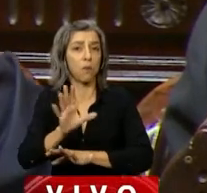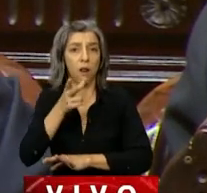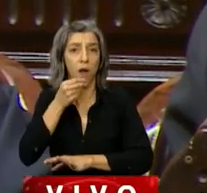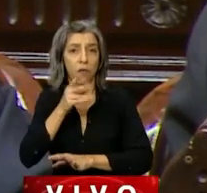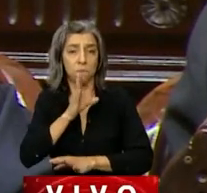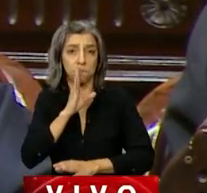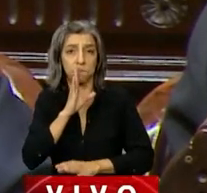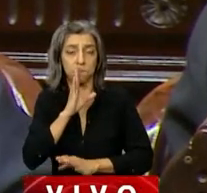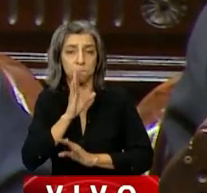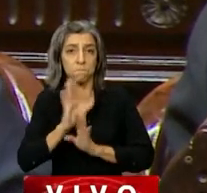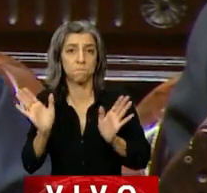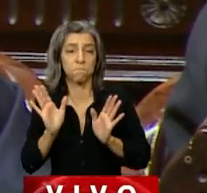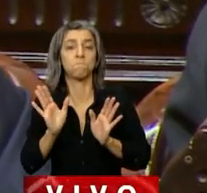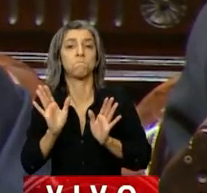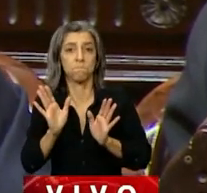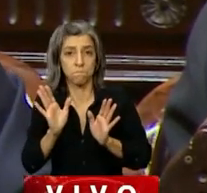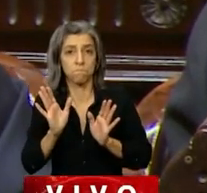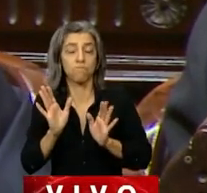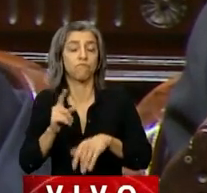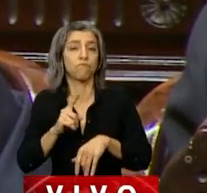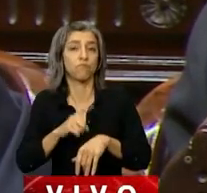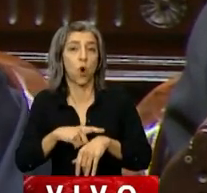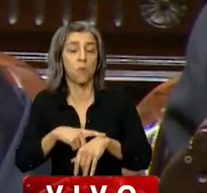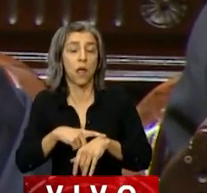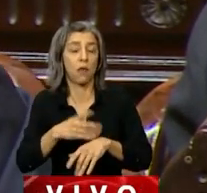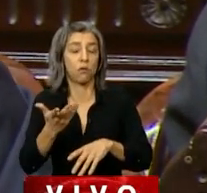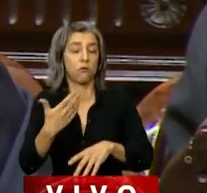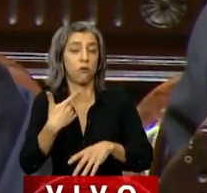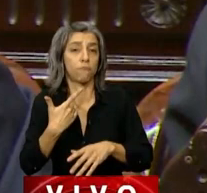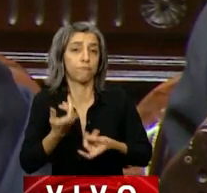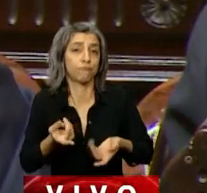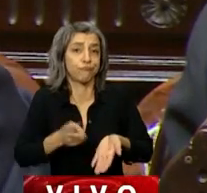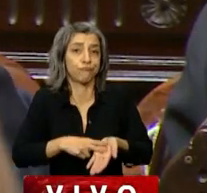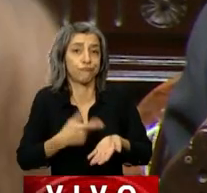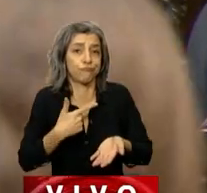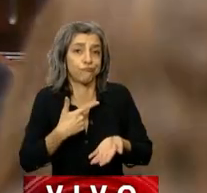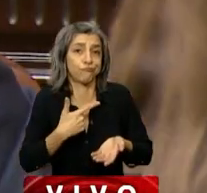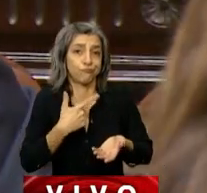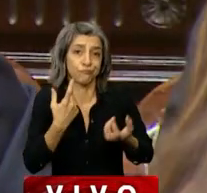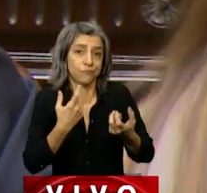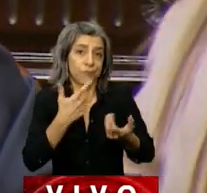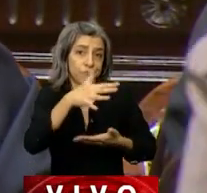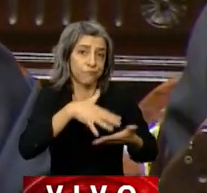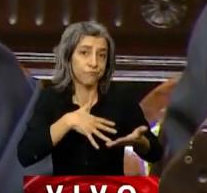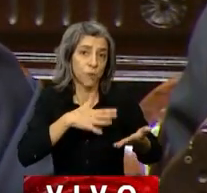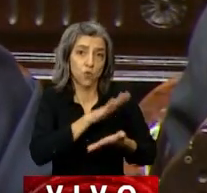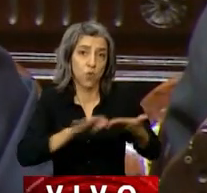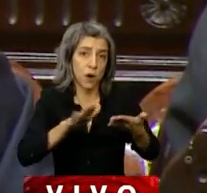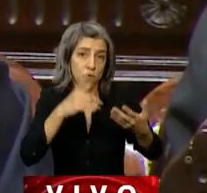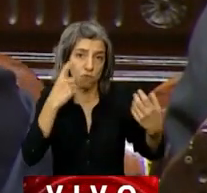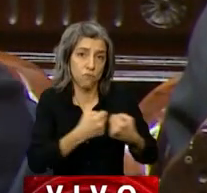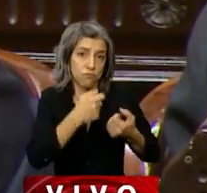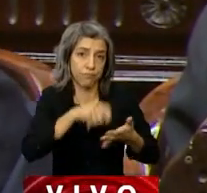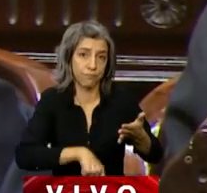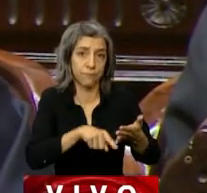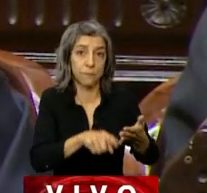El gobernador no tuvo más opción que volver a negociar nuevos términos y condiciones para un nuevo acuerdo. Y